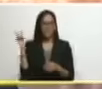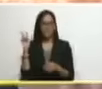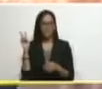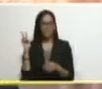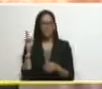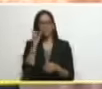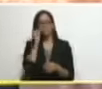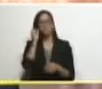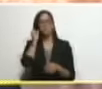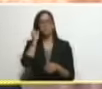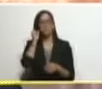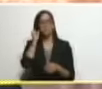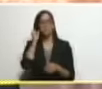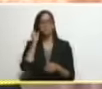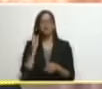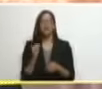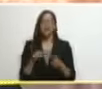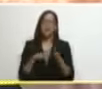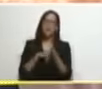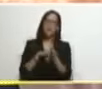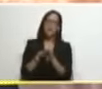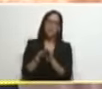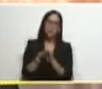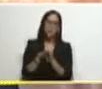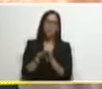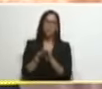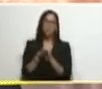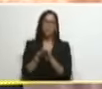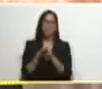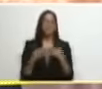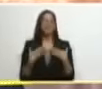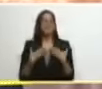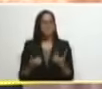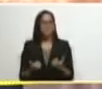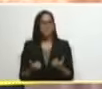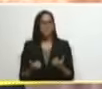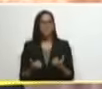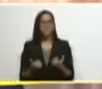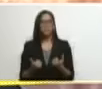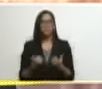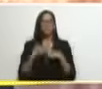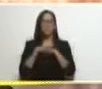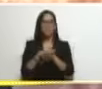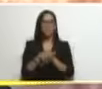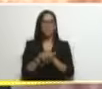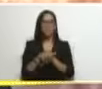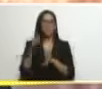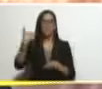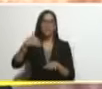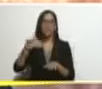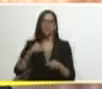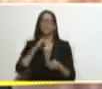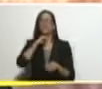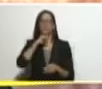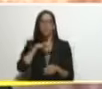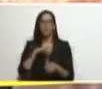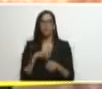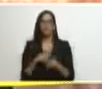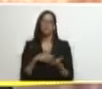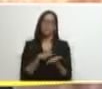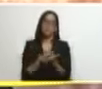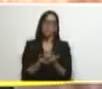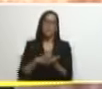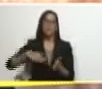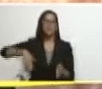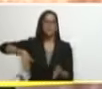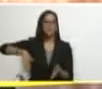las venezolanas avancemos en la recuperación integral de los derechos históricos sobre la